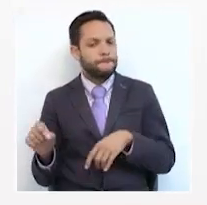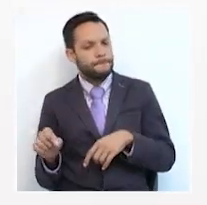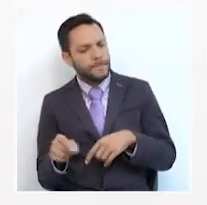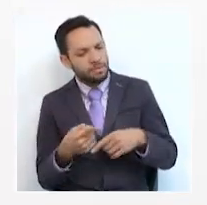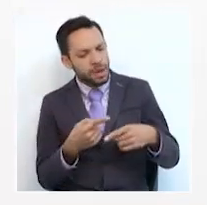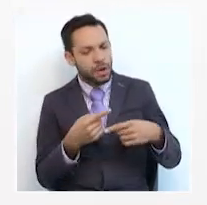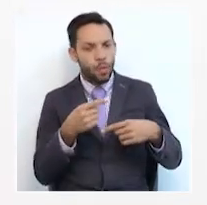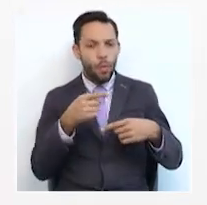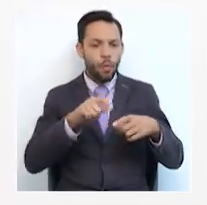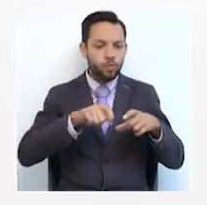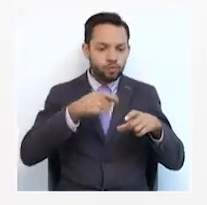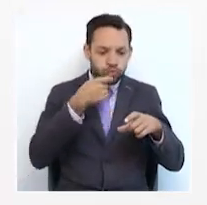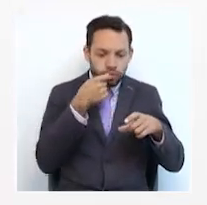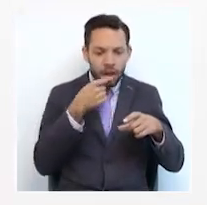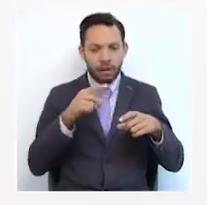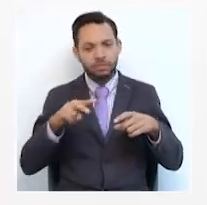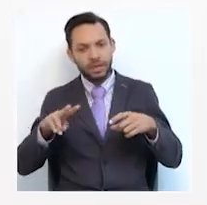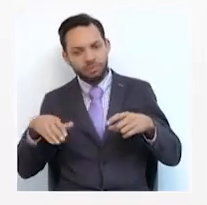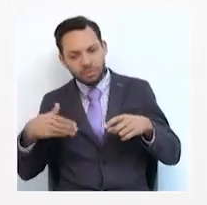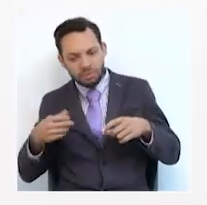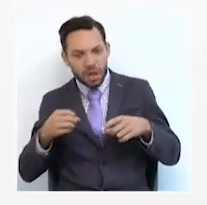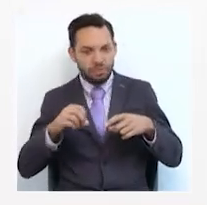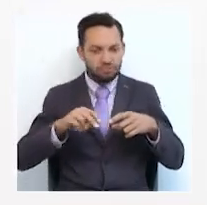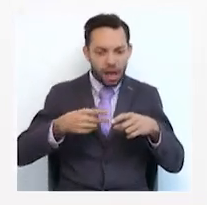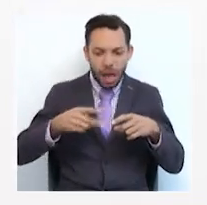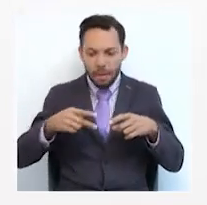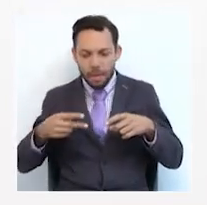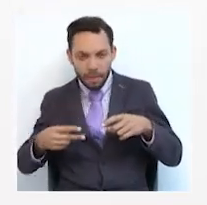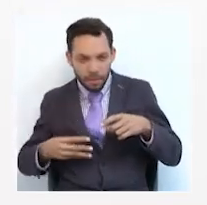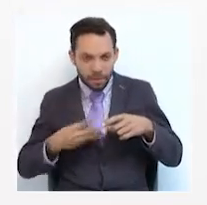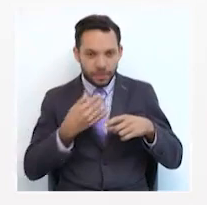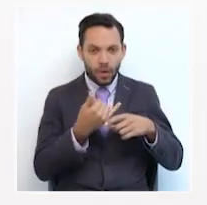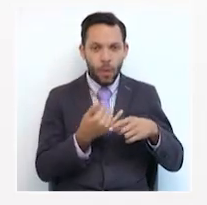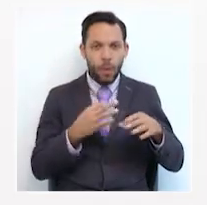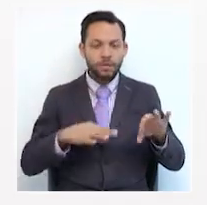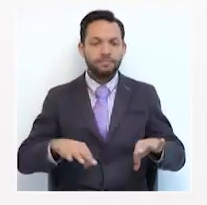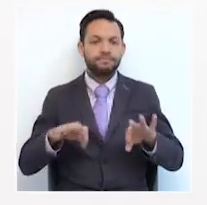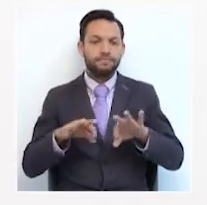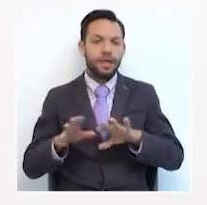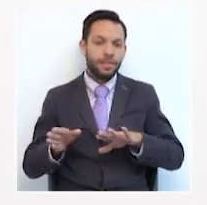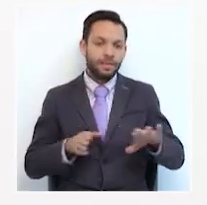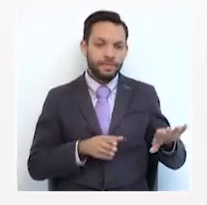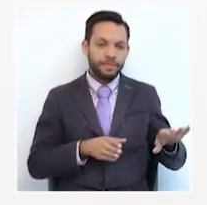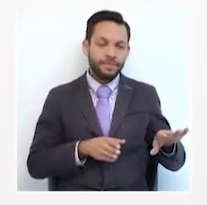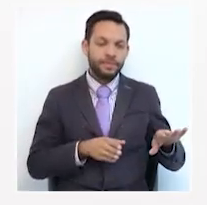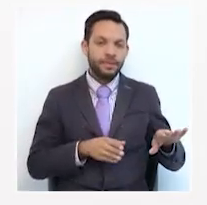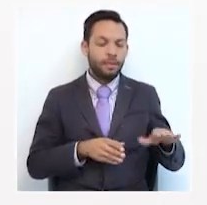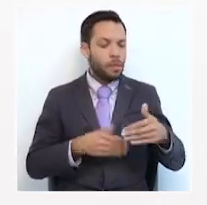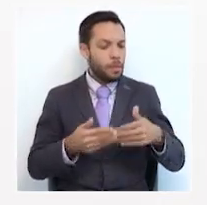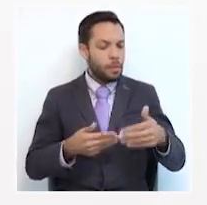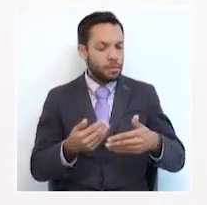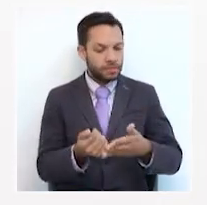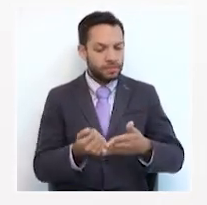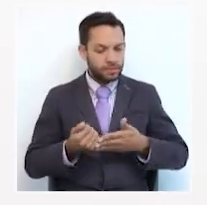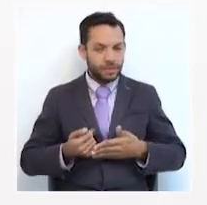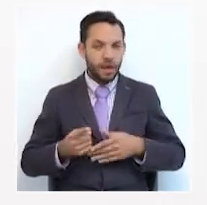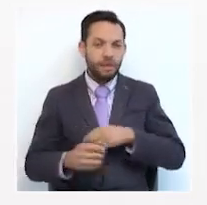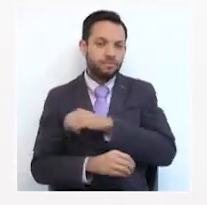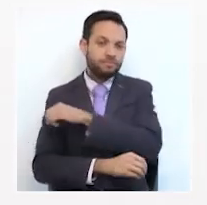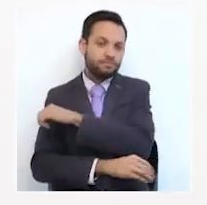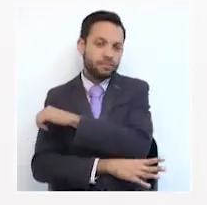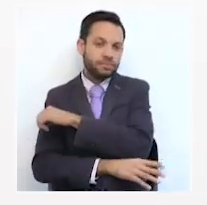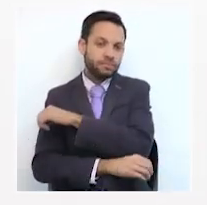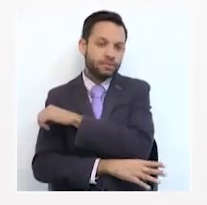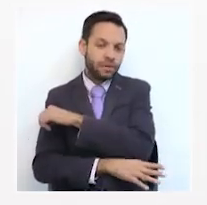después voy aumentando poco a poco llegué a tomar hasta medio vaso hoy por hoy tomo poca cantidad pero empecé a sufrir de gases y lo